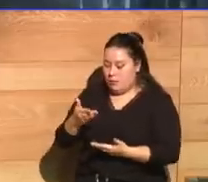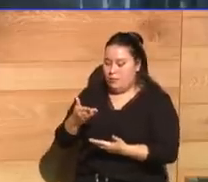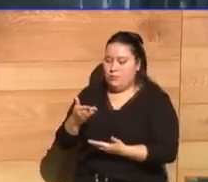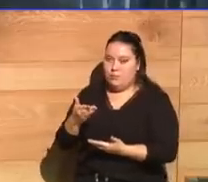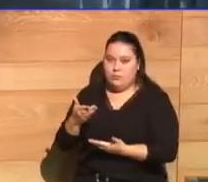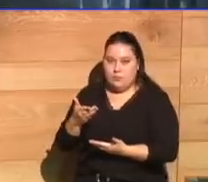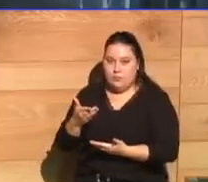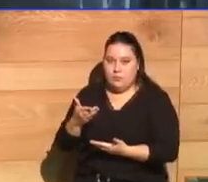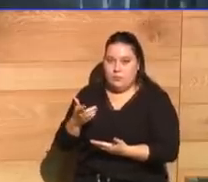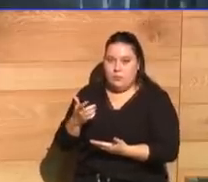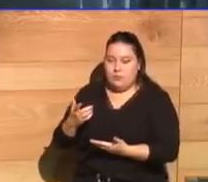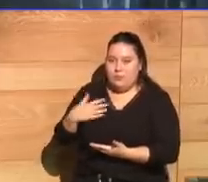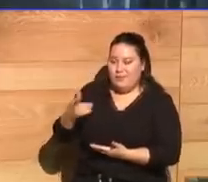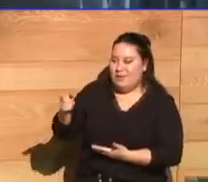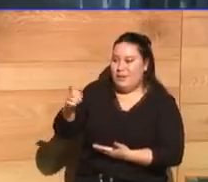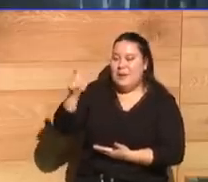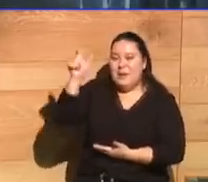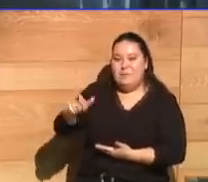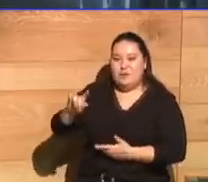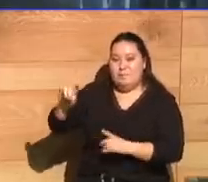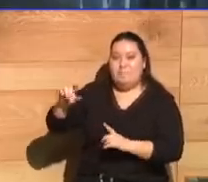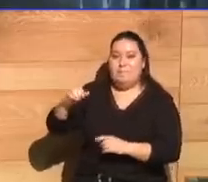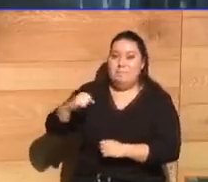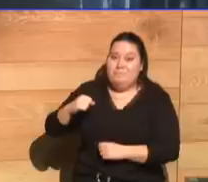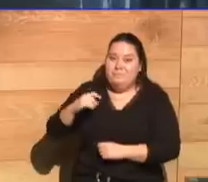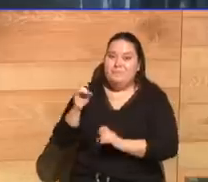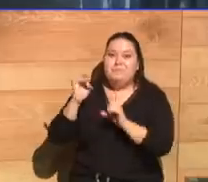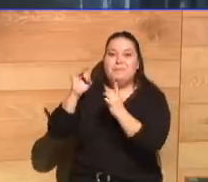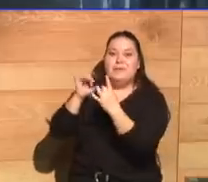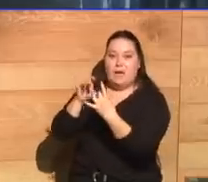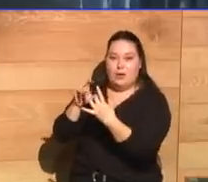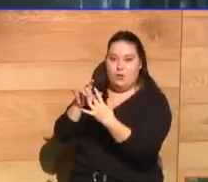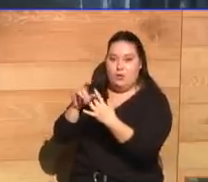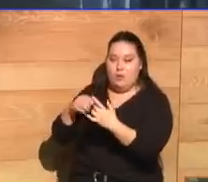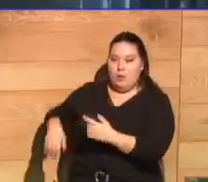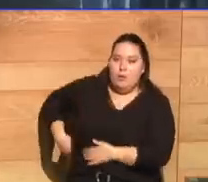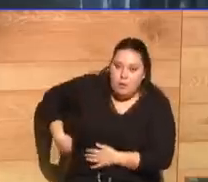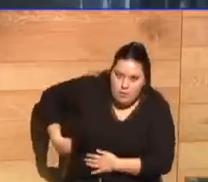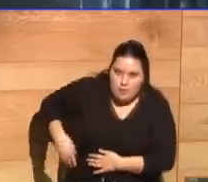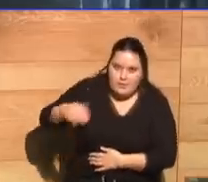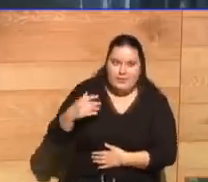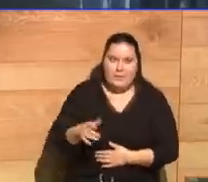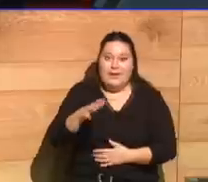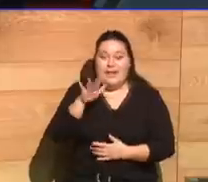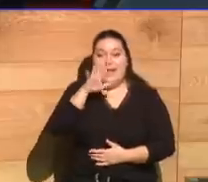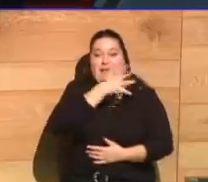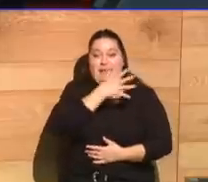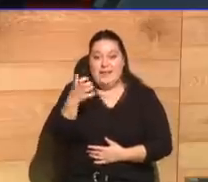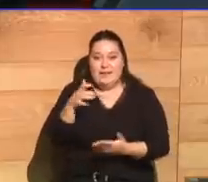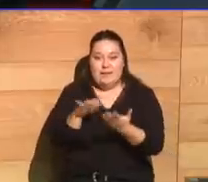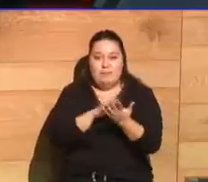dice, vino con una hernia, porque aquello era gigantesco, aquello no había por dónde cogerlo. Y 500 páginas, Rodrigo, en